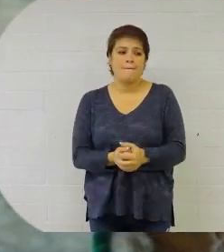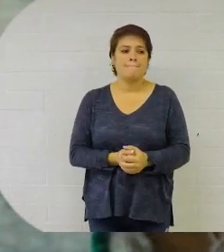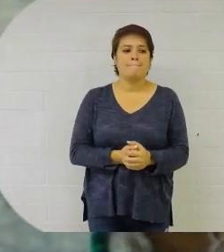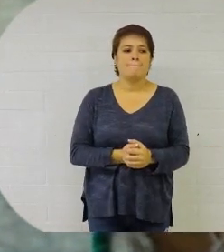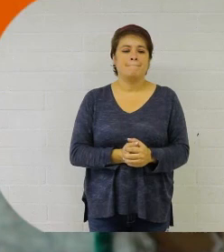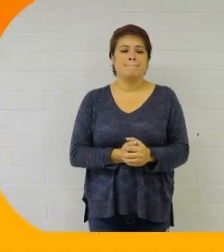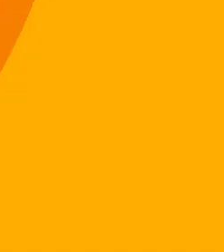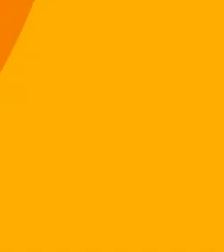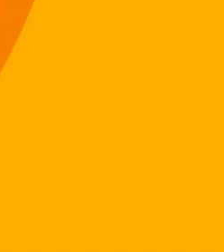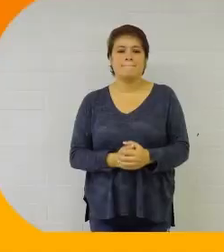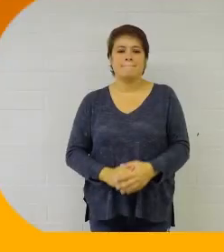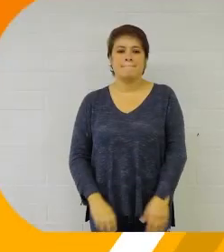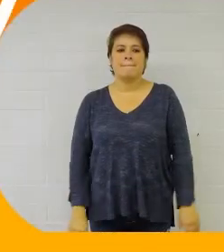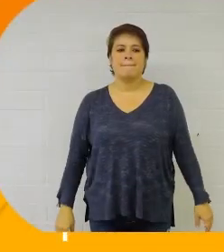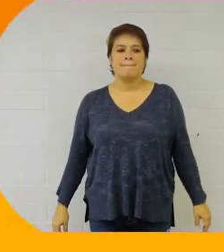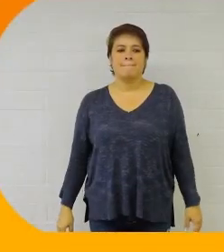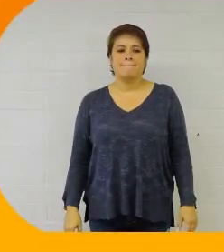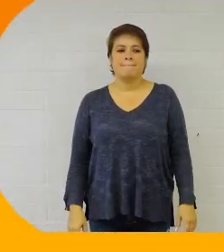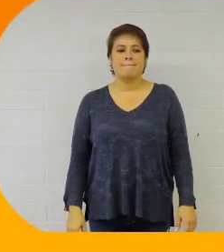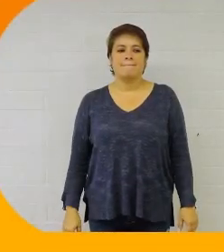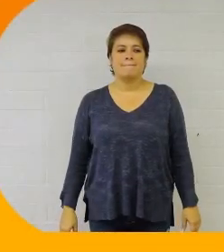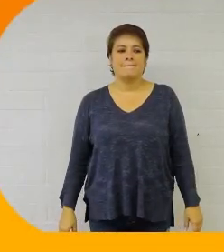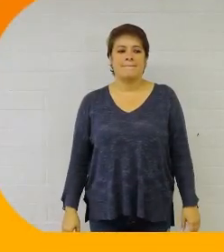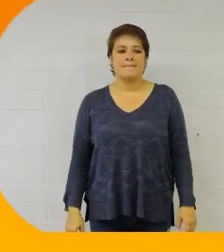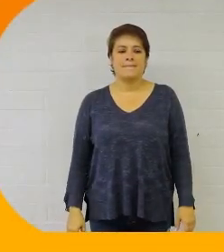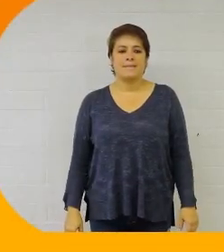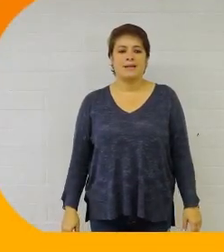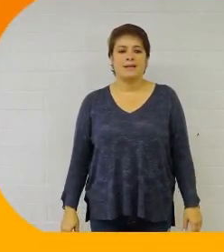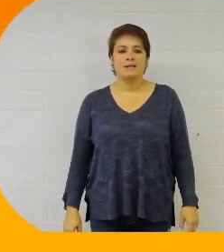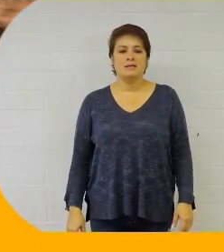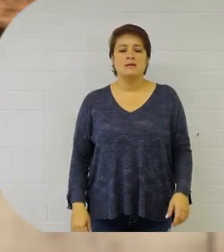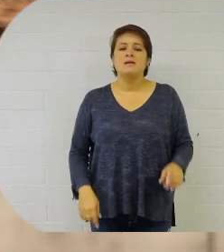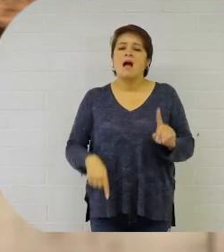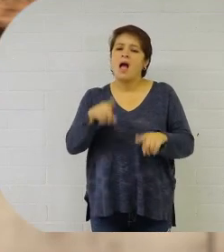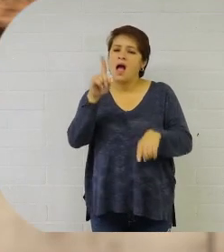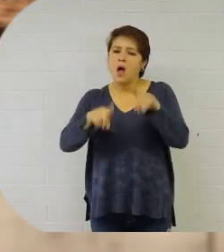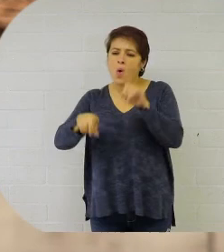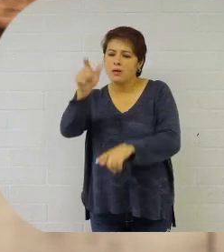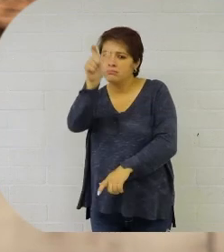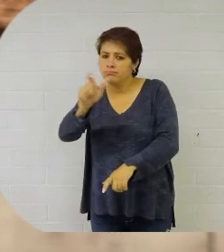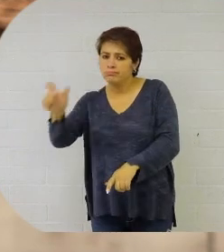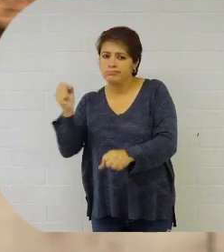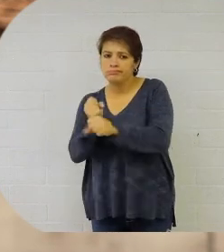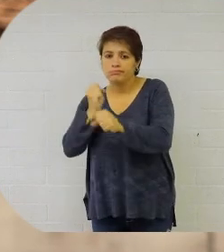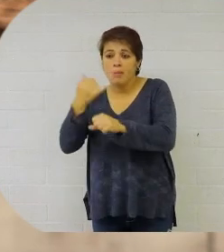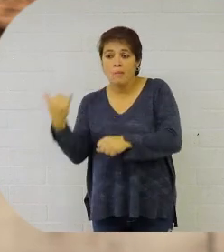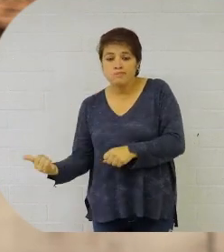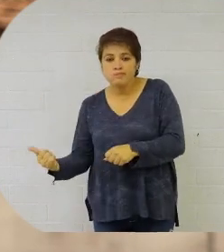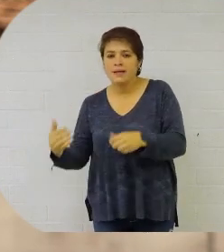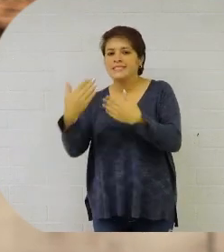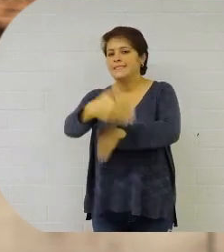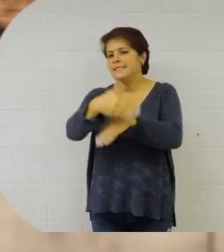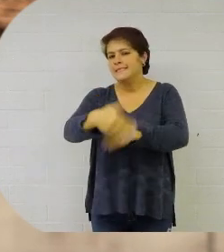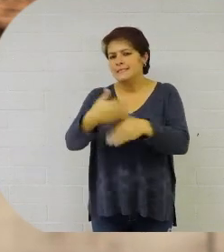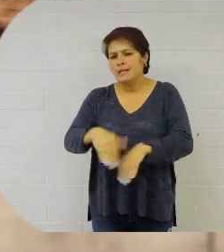conmigo. Desde Monterrey estamos conectados con Maga 5. Algunos de estos recicladores